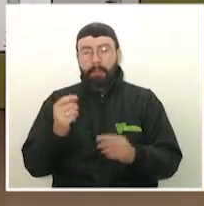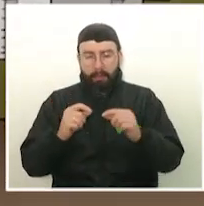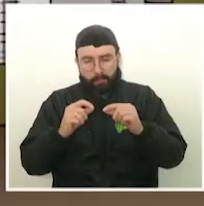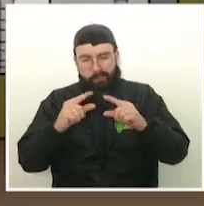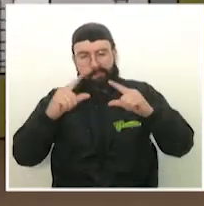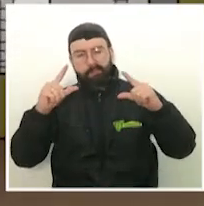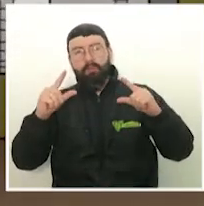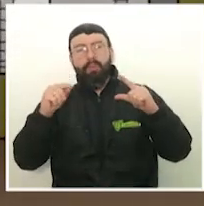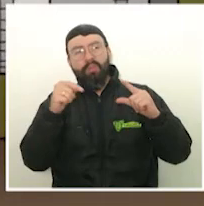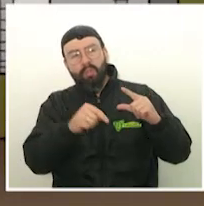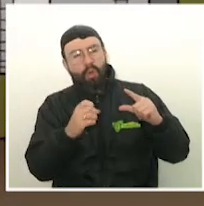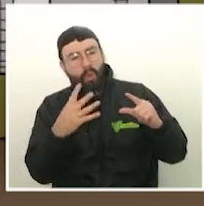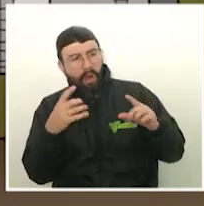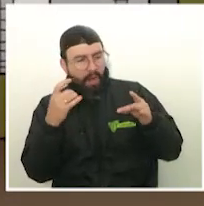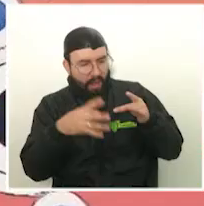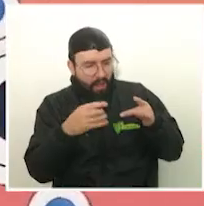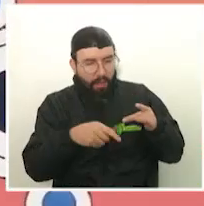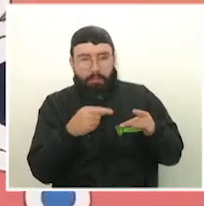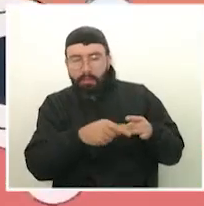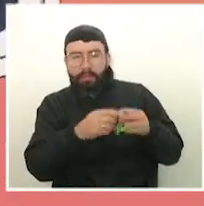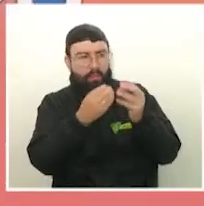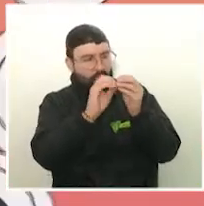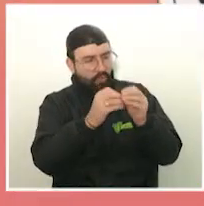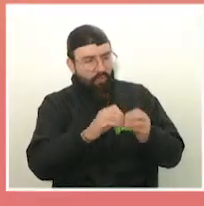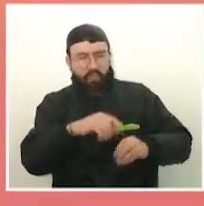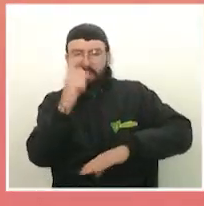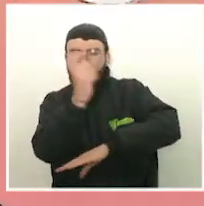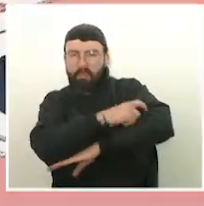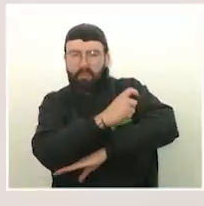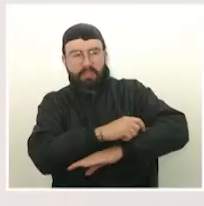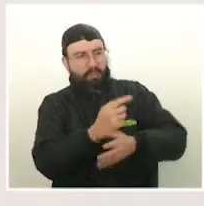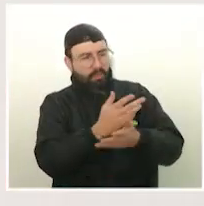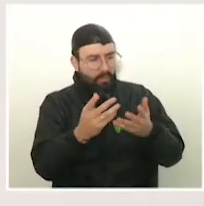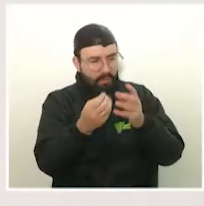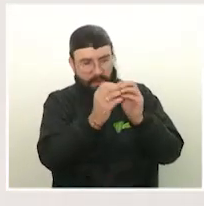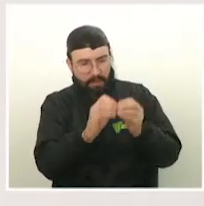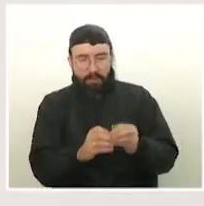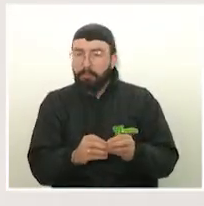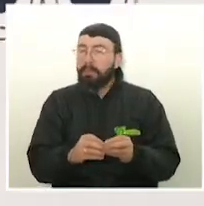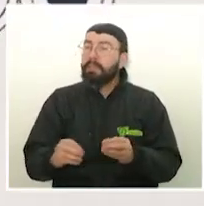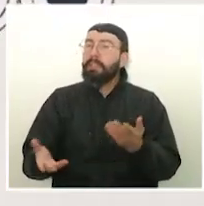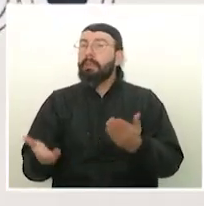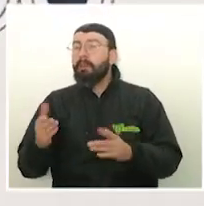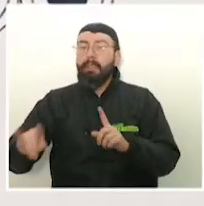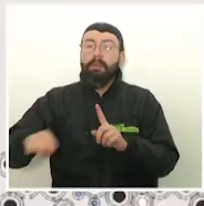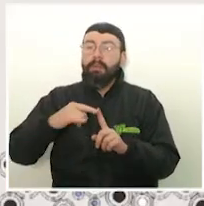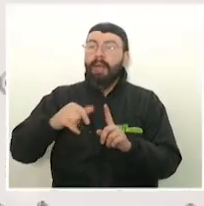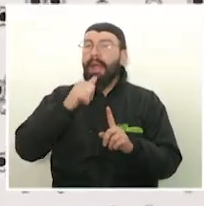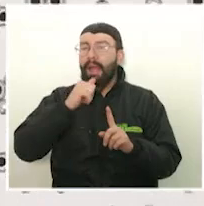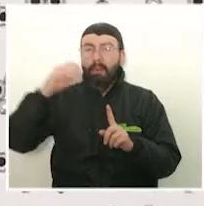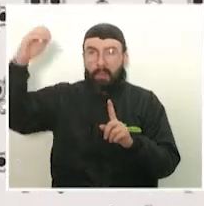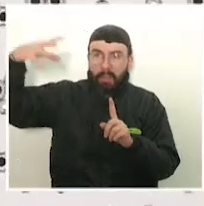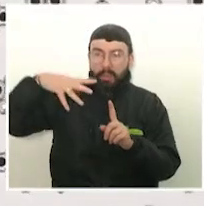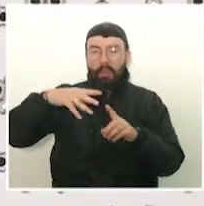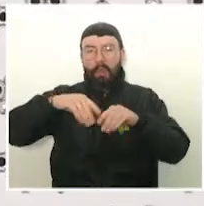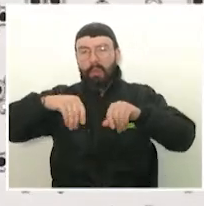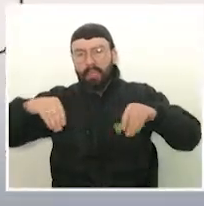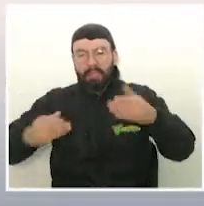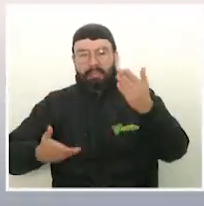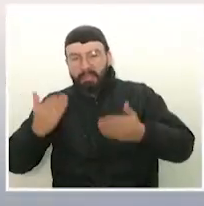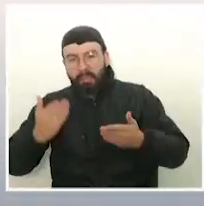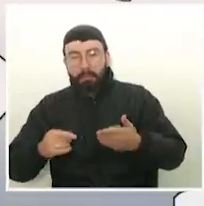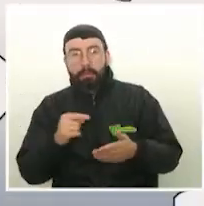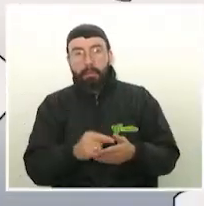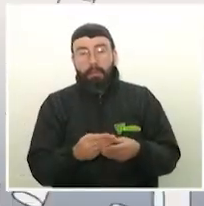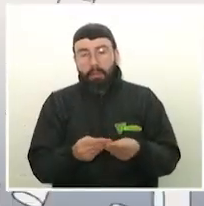del tipo de material empleado para fabricar el plástico y las condiciones medioambientales a las que queda expuesto, su tiempo de